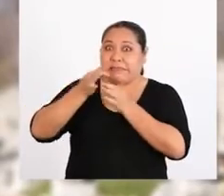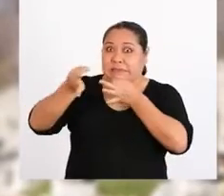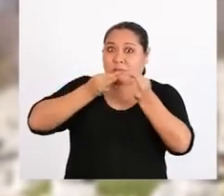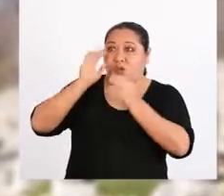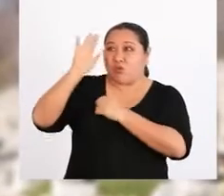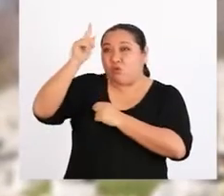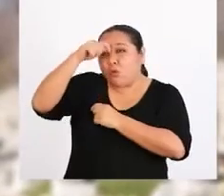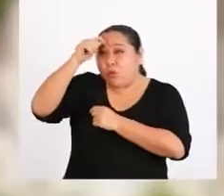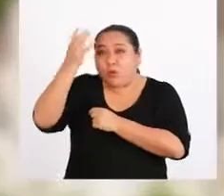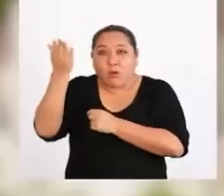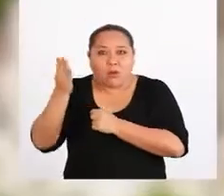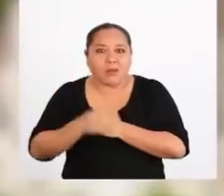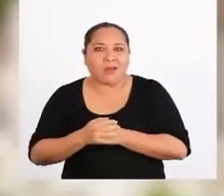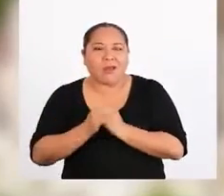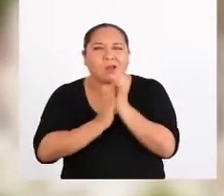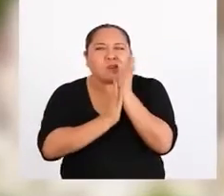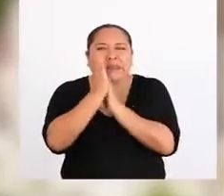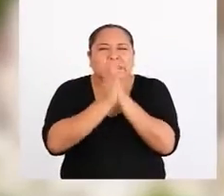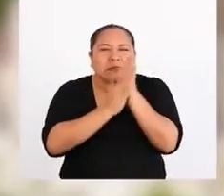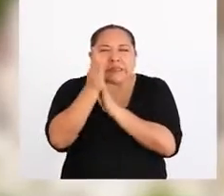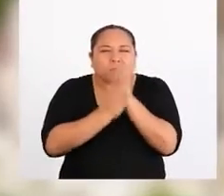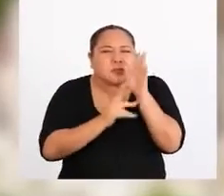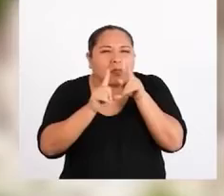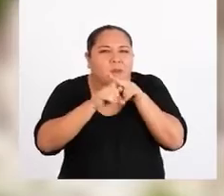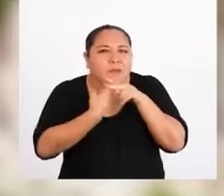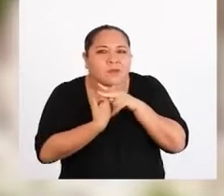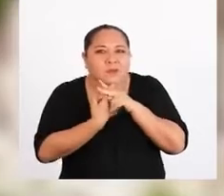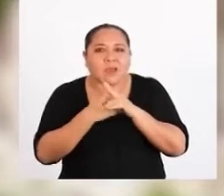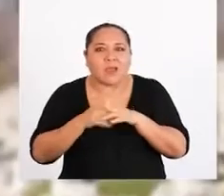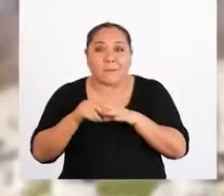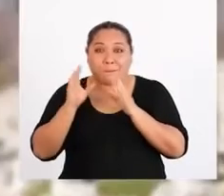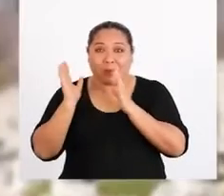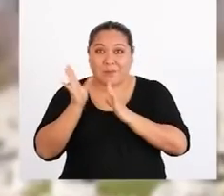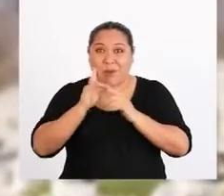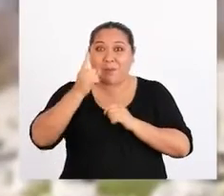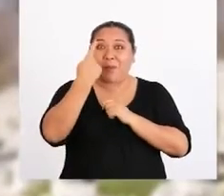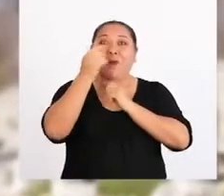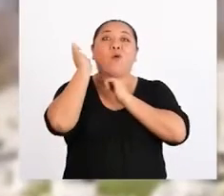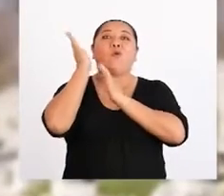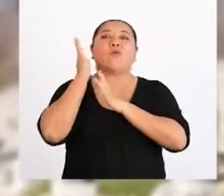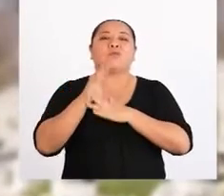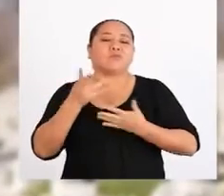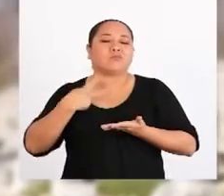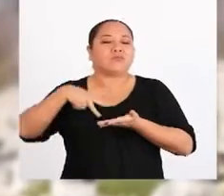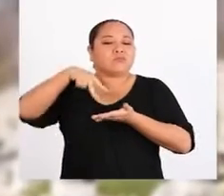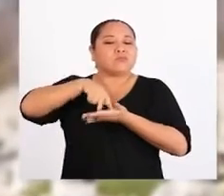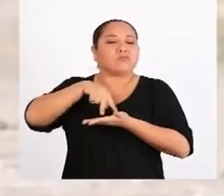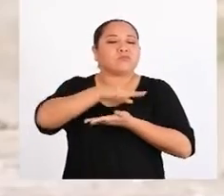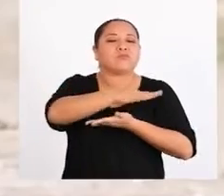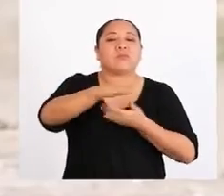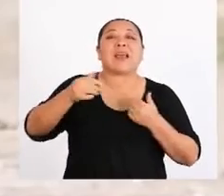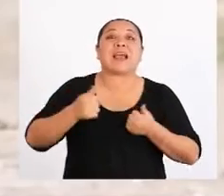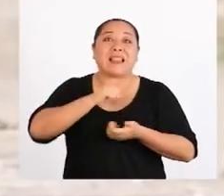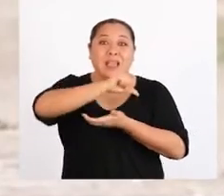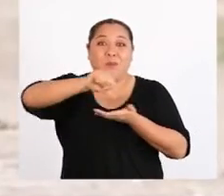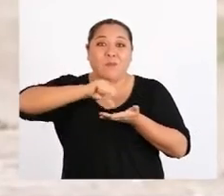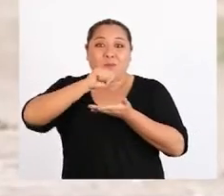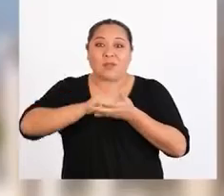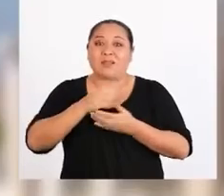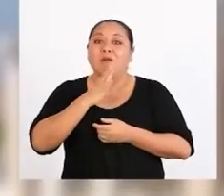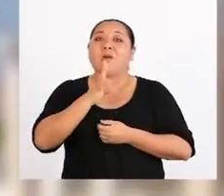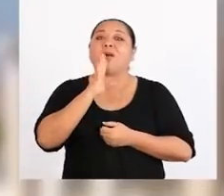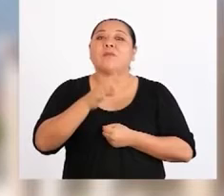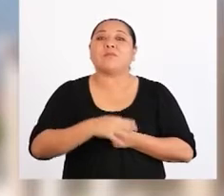teorías. Ansioso por empezar, preparó su primer discurso y se dirigió a la plaza para realizarlo.